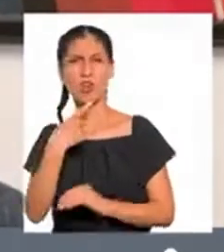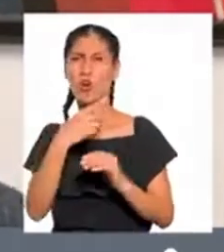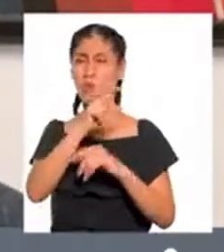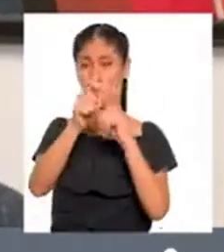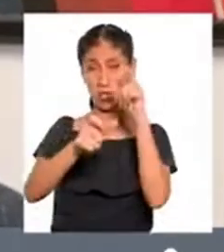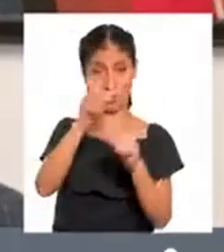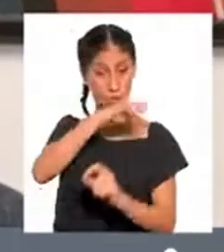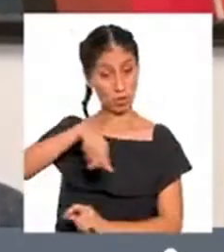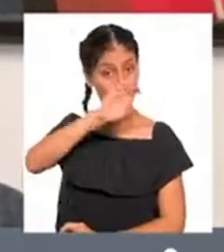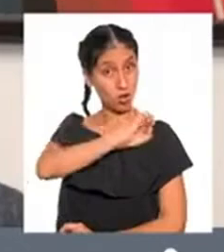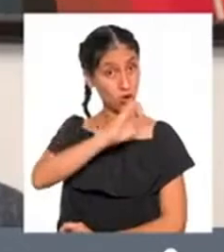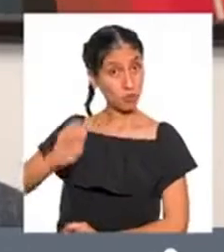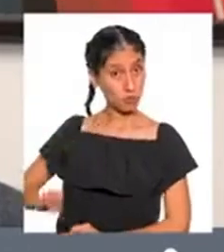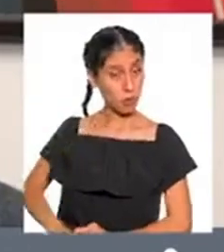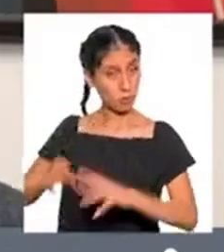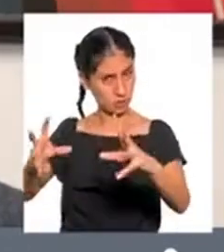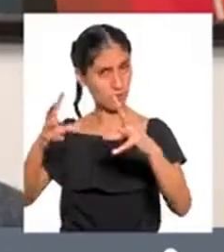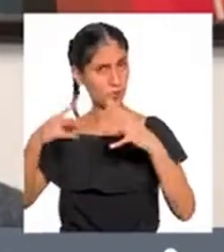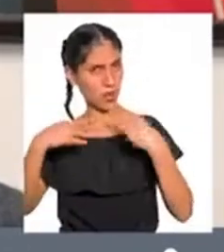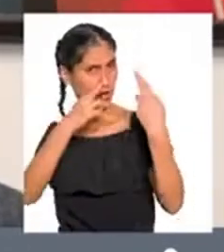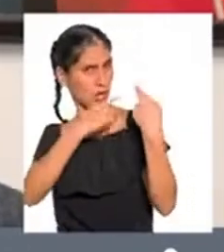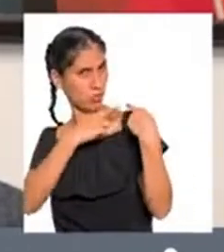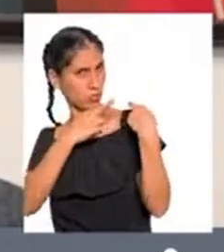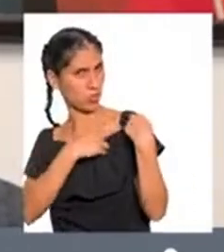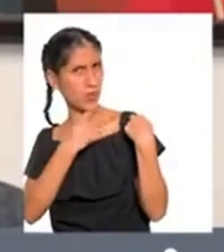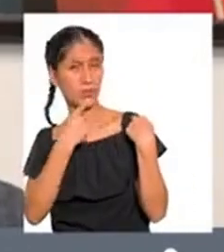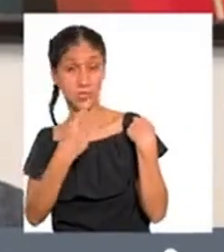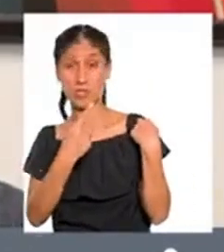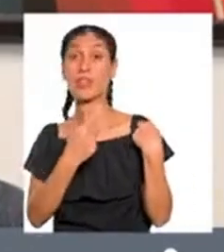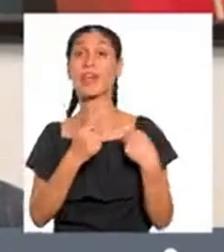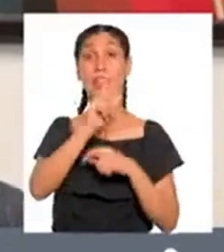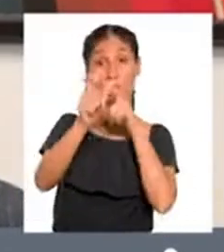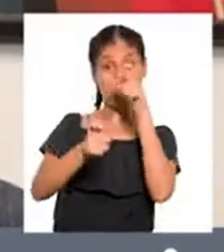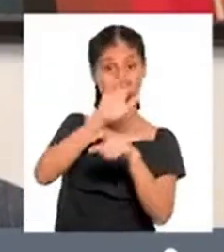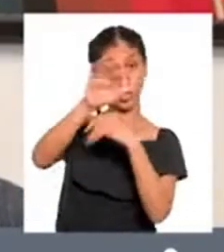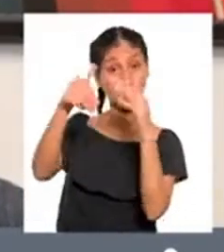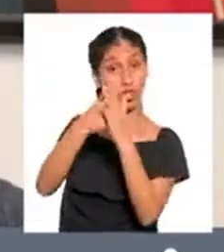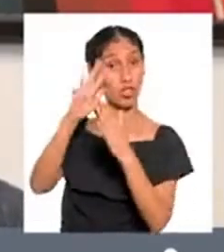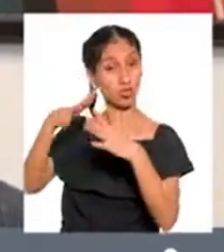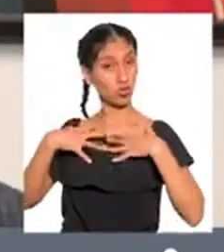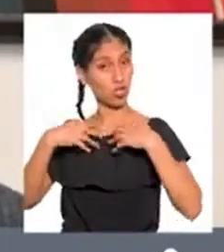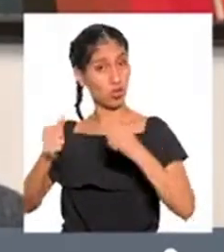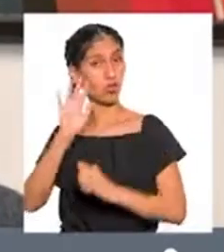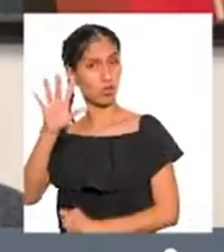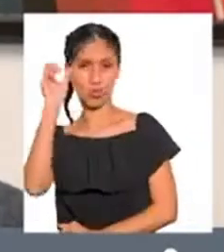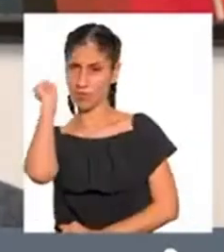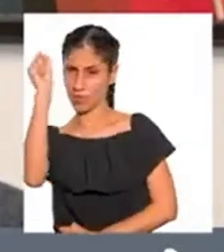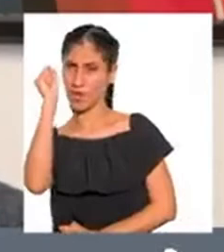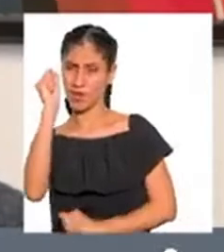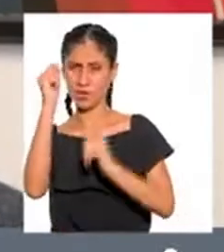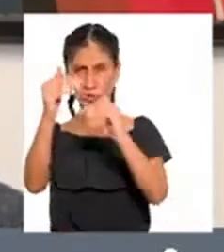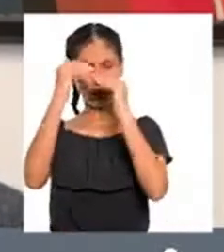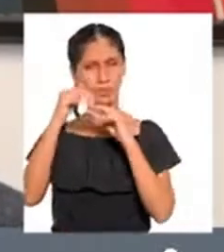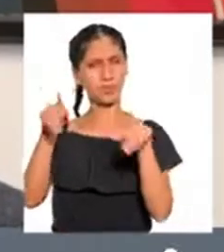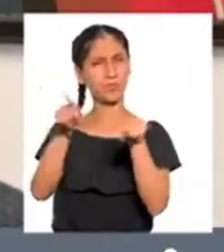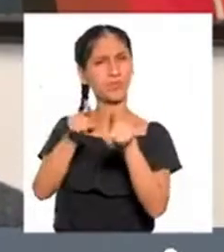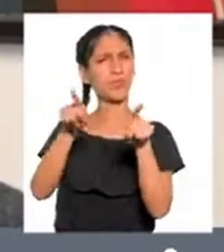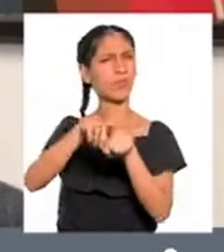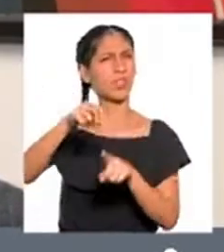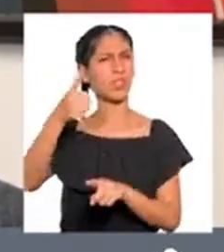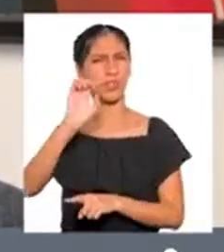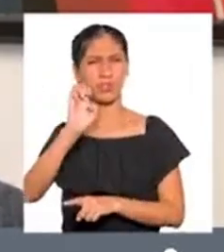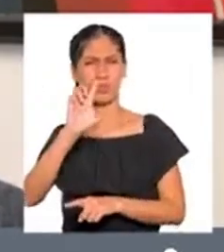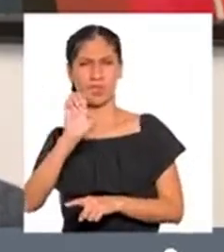los estados, ¿no? Donde la salud pasó a ser un deber del Estado. El otro elemento, yo